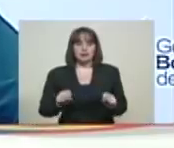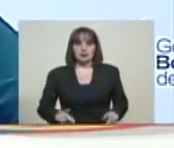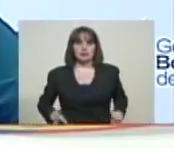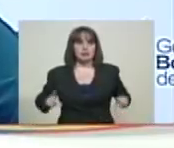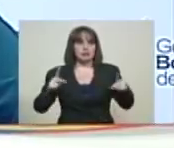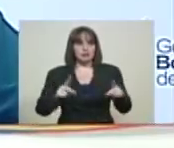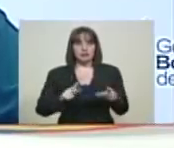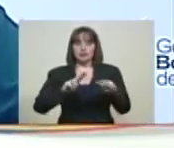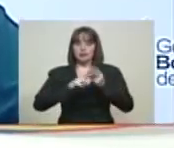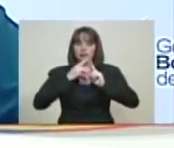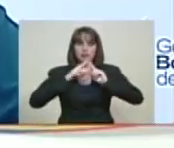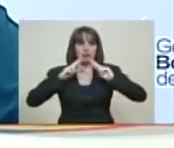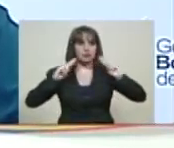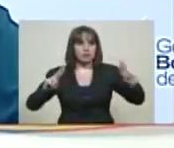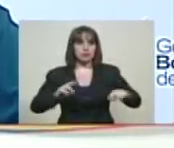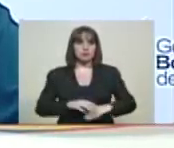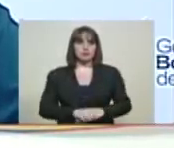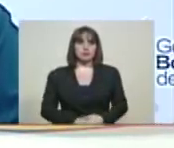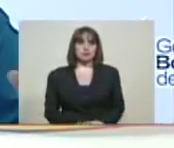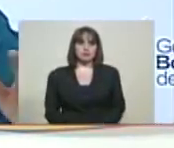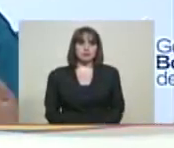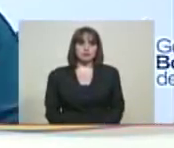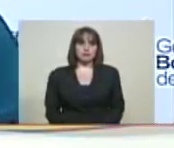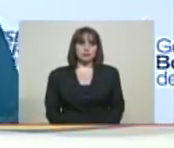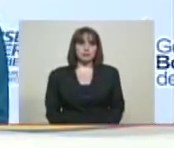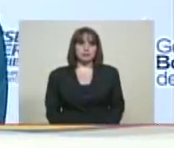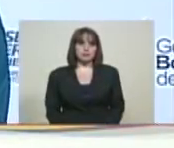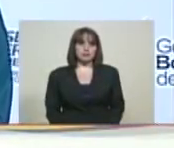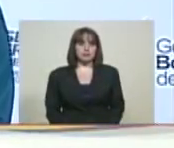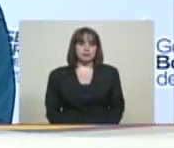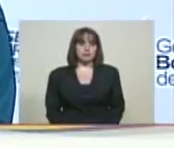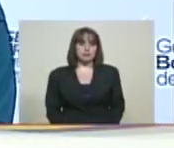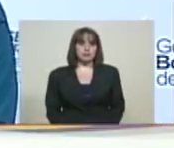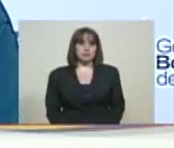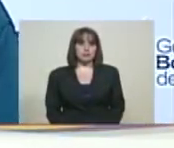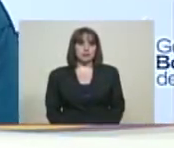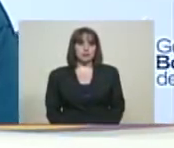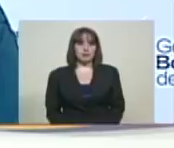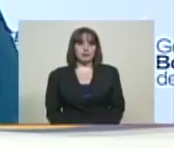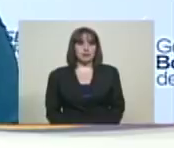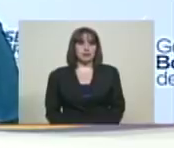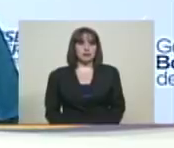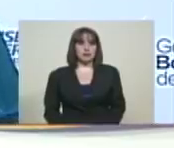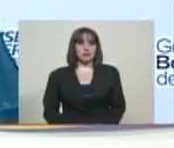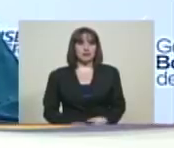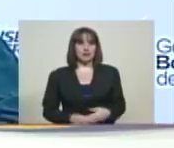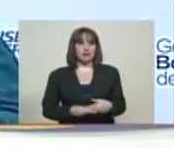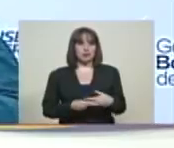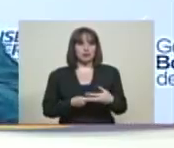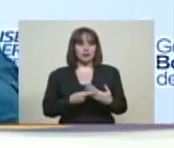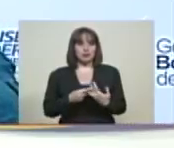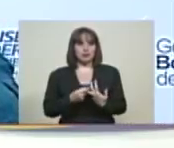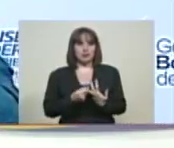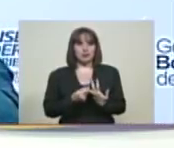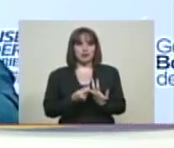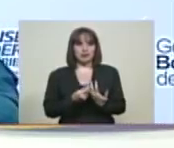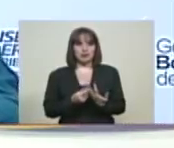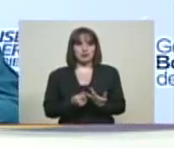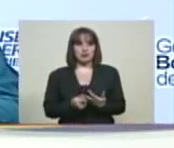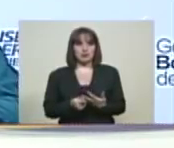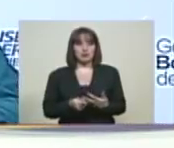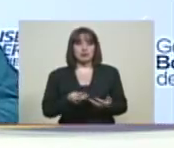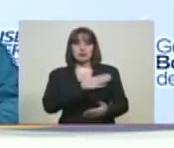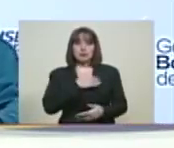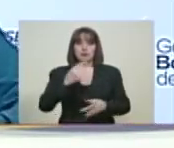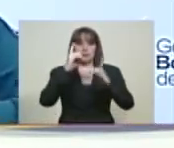yo le voy a dar una oportunidad la paz ya quedará de parte de ellos si reinciden a corto plazo